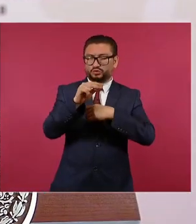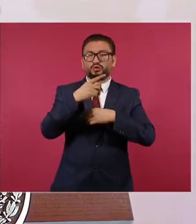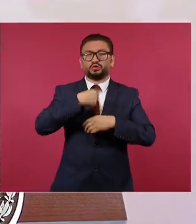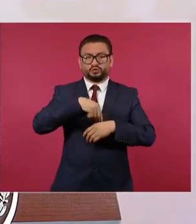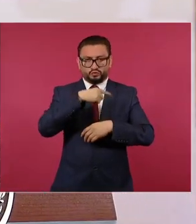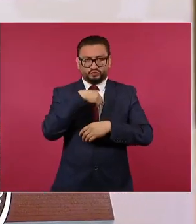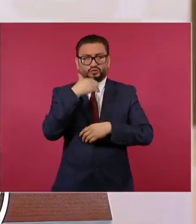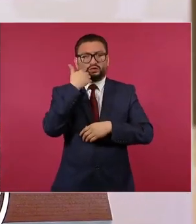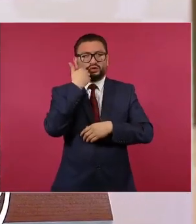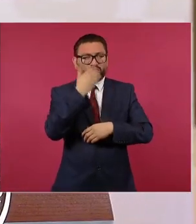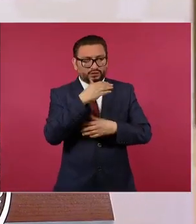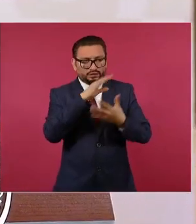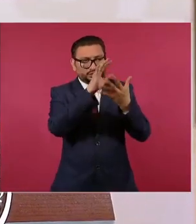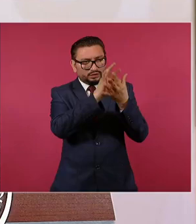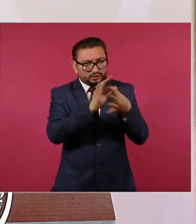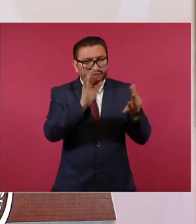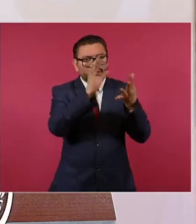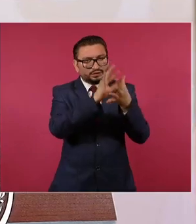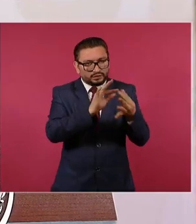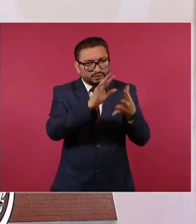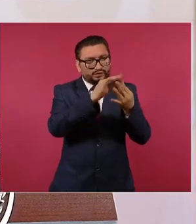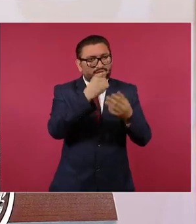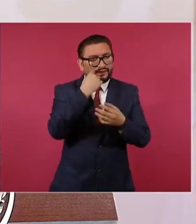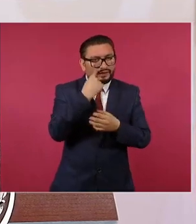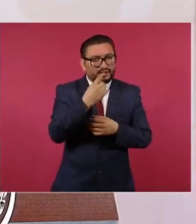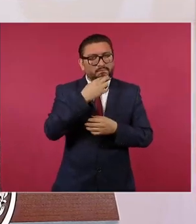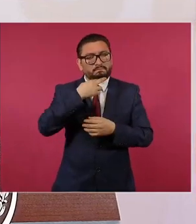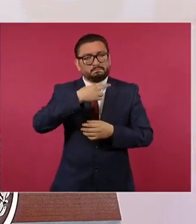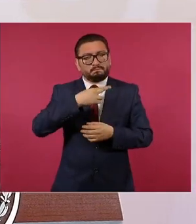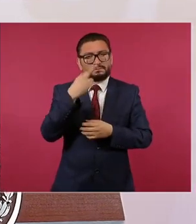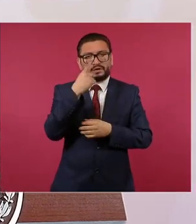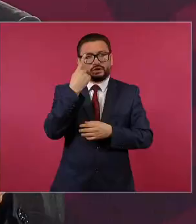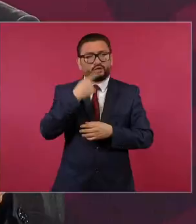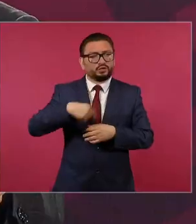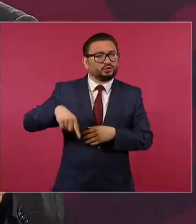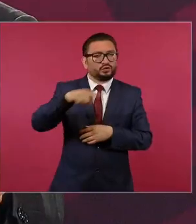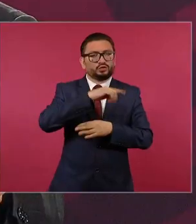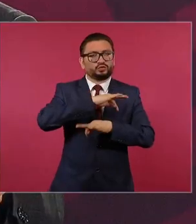persuadir de que eso es lo mejor para todos.